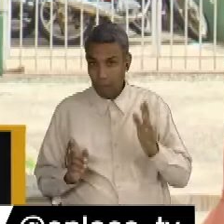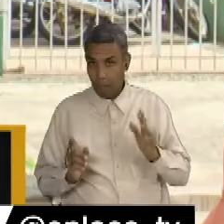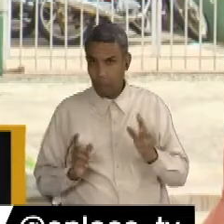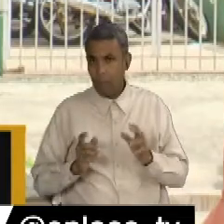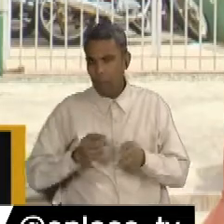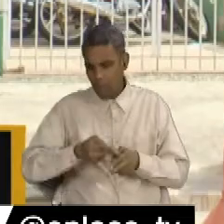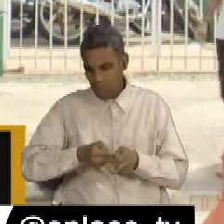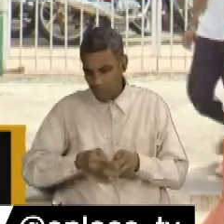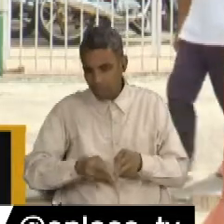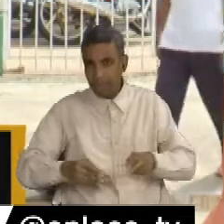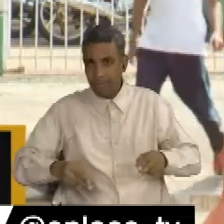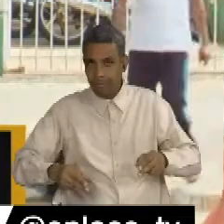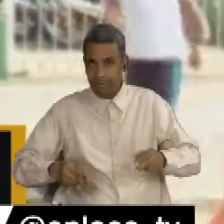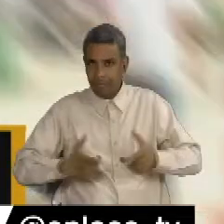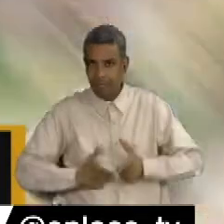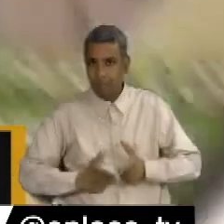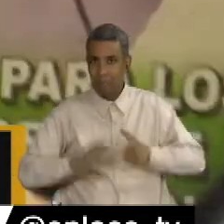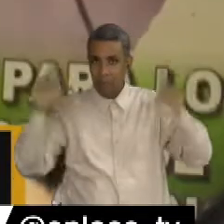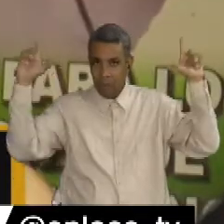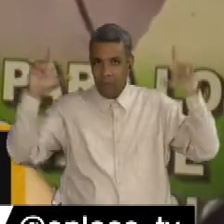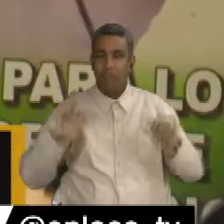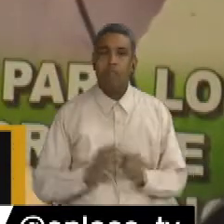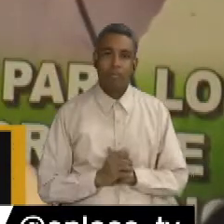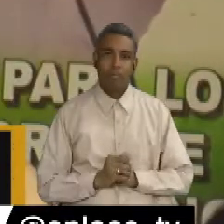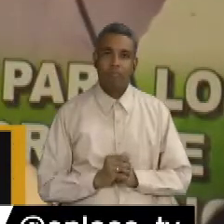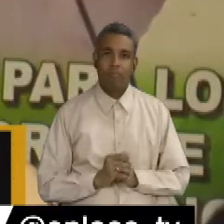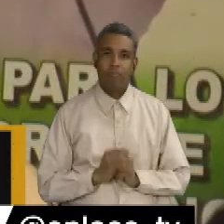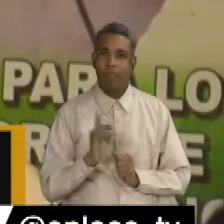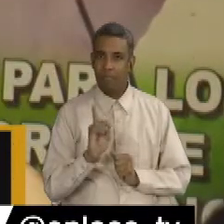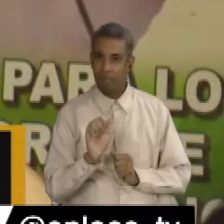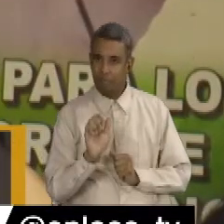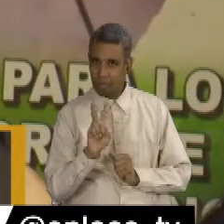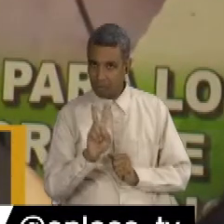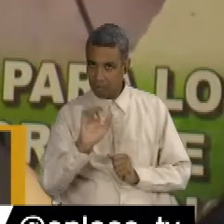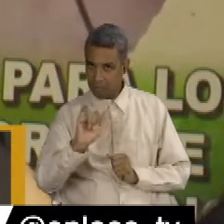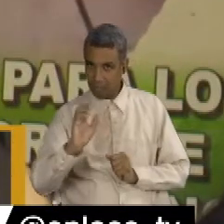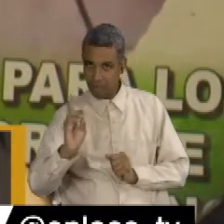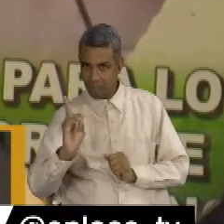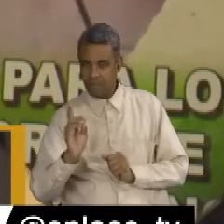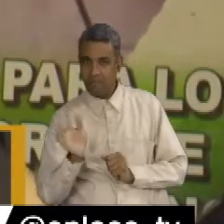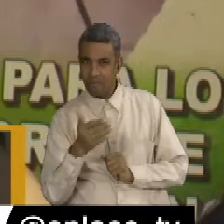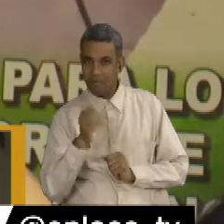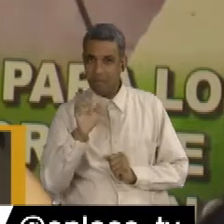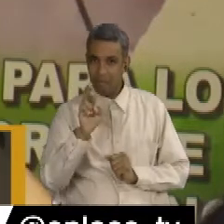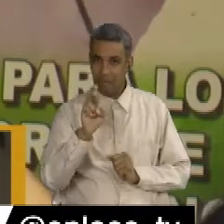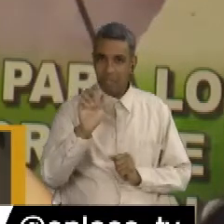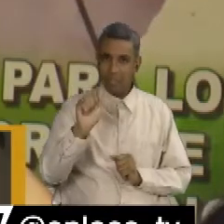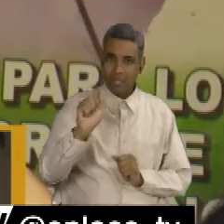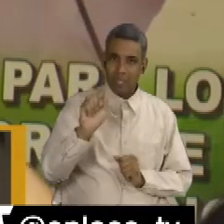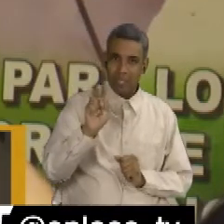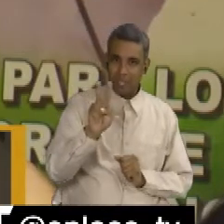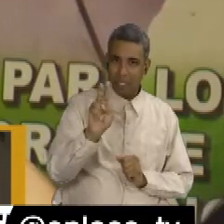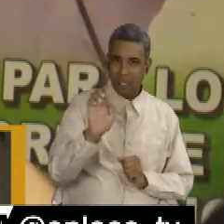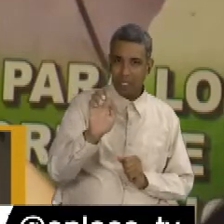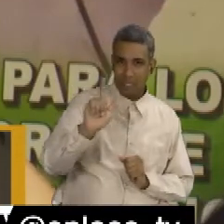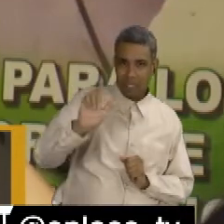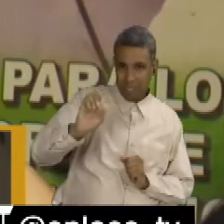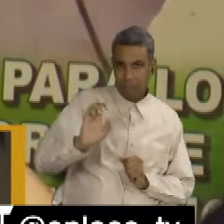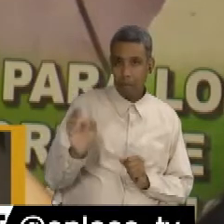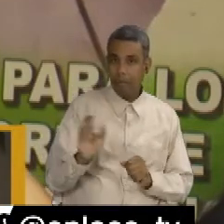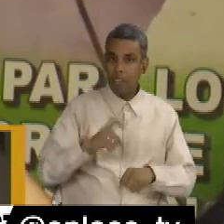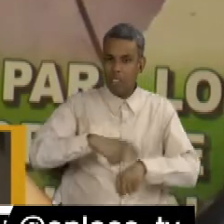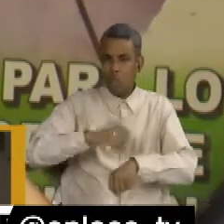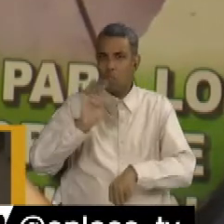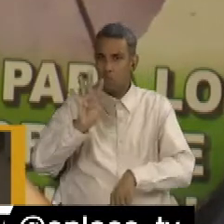Ravelo recobre la libertad. Bueno, en horas de la tarde, lógico, todas las organizaciones sociales defensoras de derechos humanos